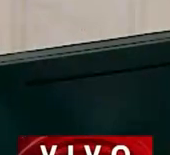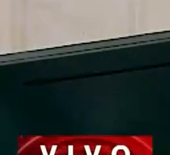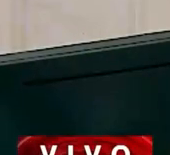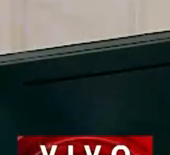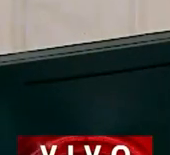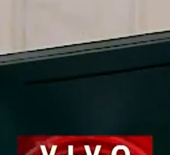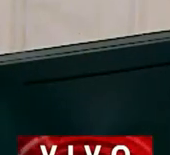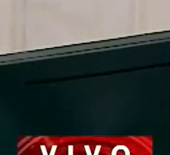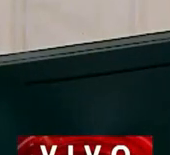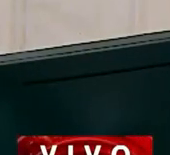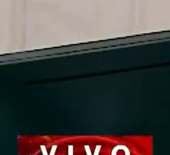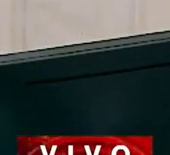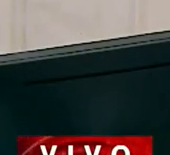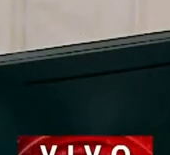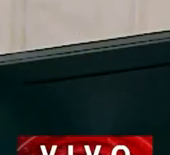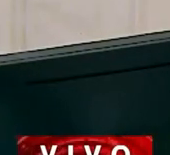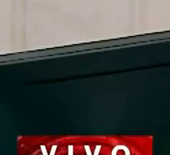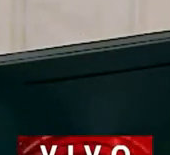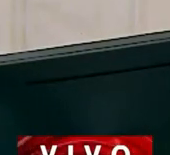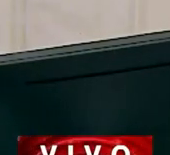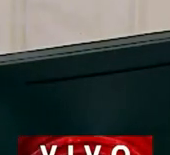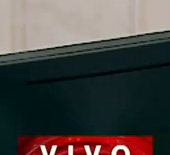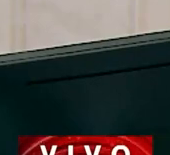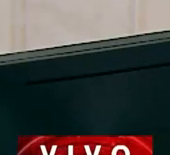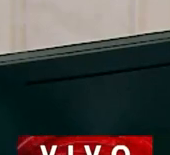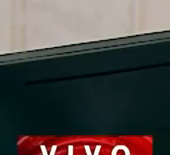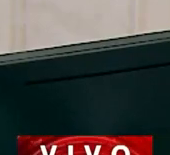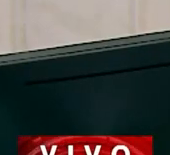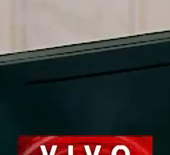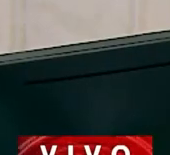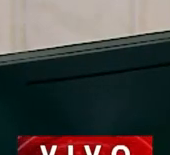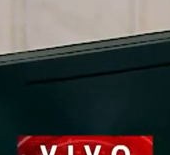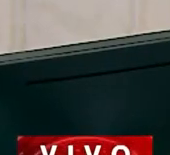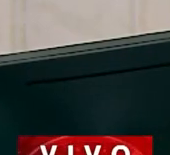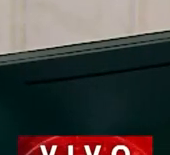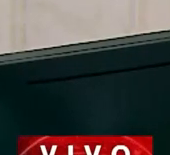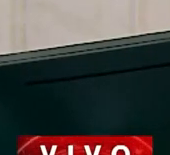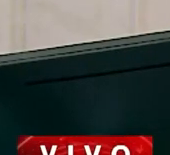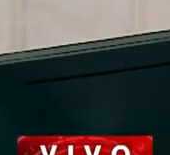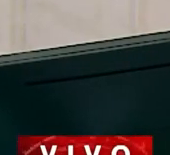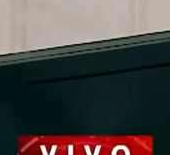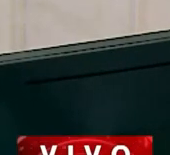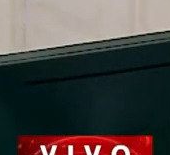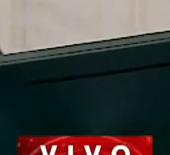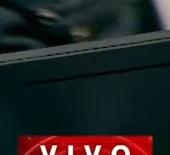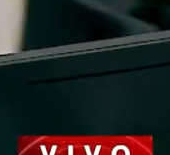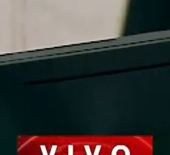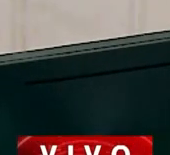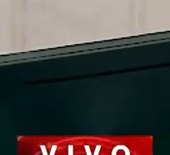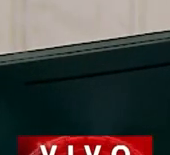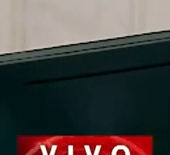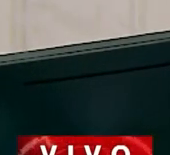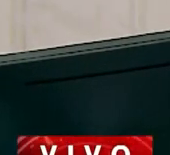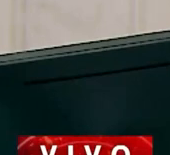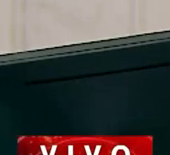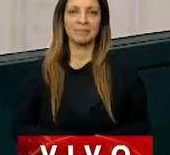Cerrando la lista de oradores y reiterando entonces que vayan ubicándose en las bancas, identificándose,